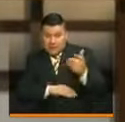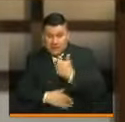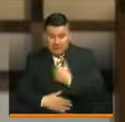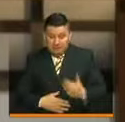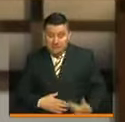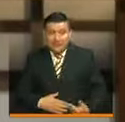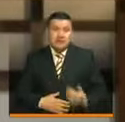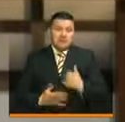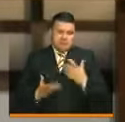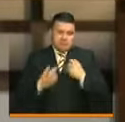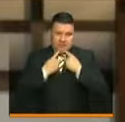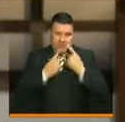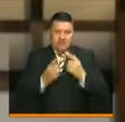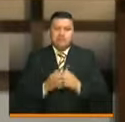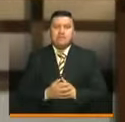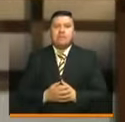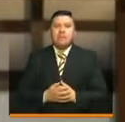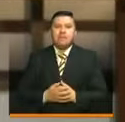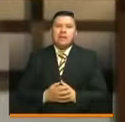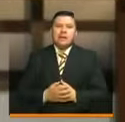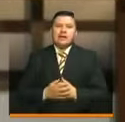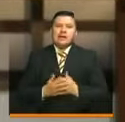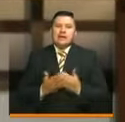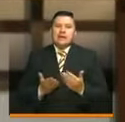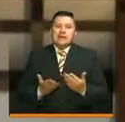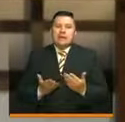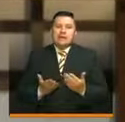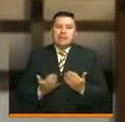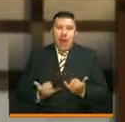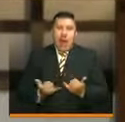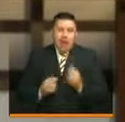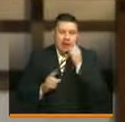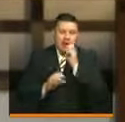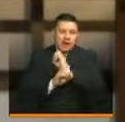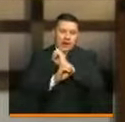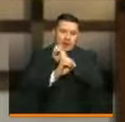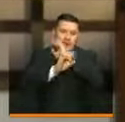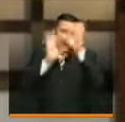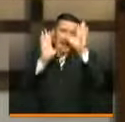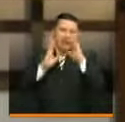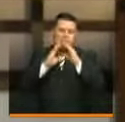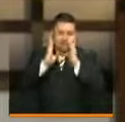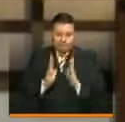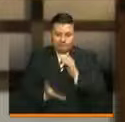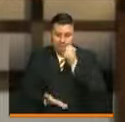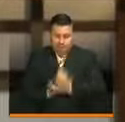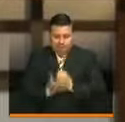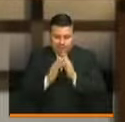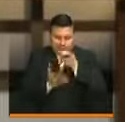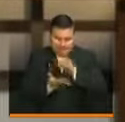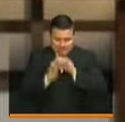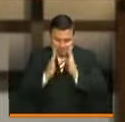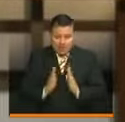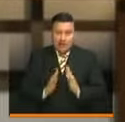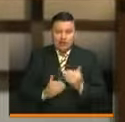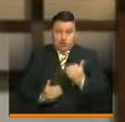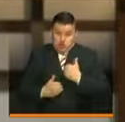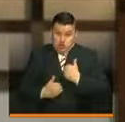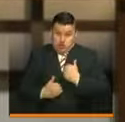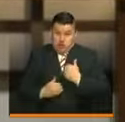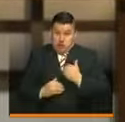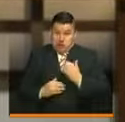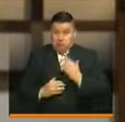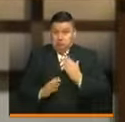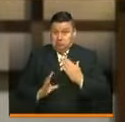presidente, decirle lo siguiente. Yo creo que está muy claro este aislamiento preventivo que hemos tenido. Yo personalmente estoy